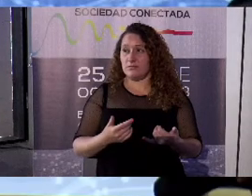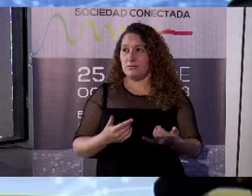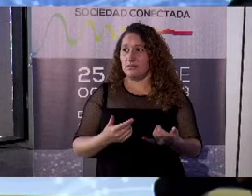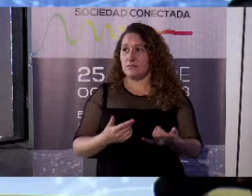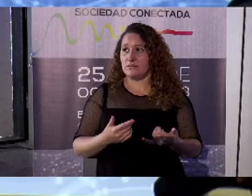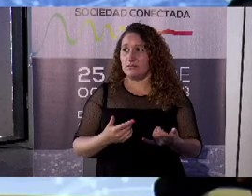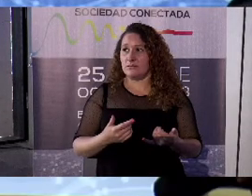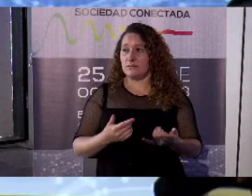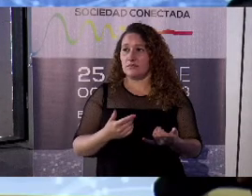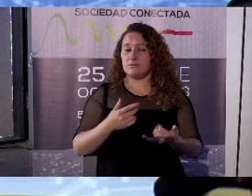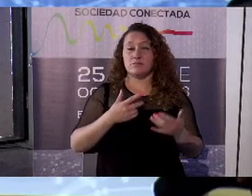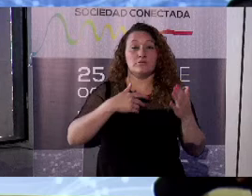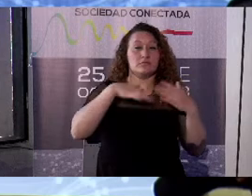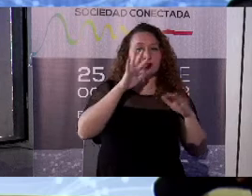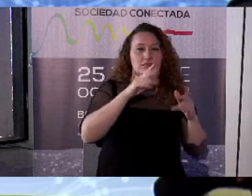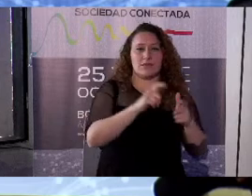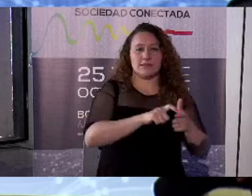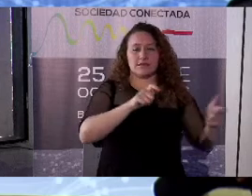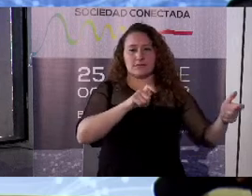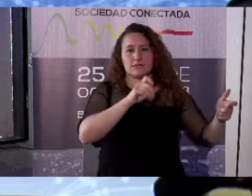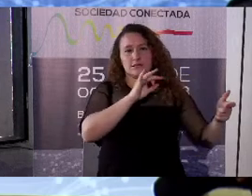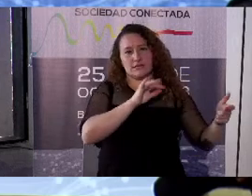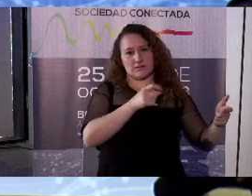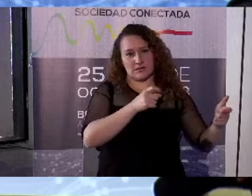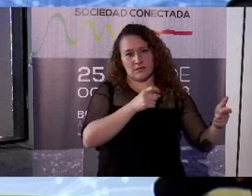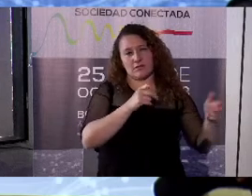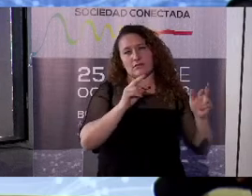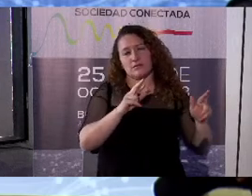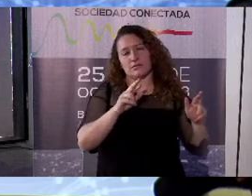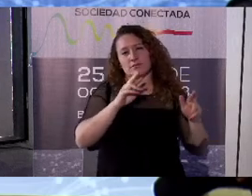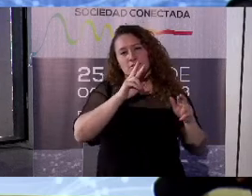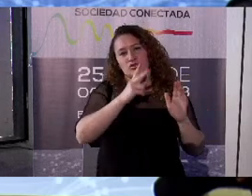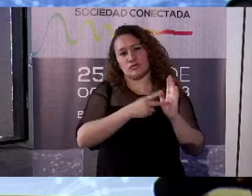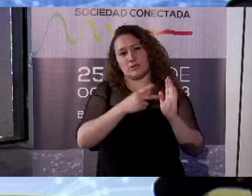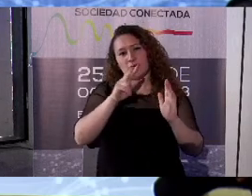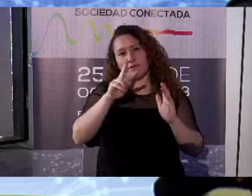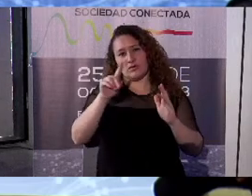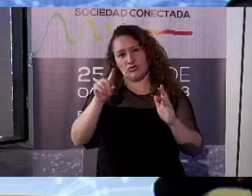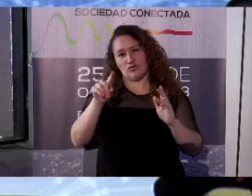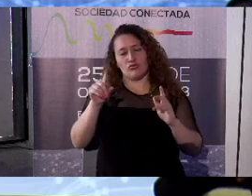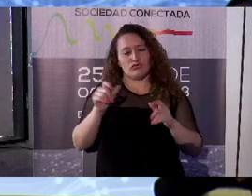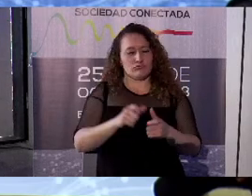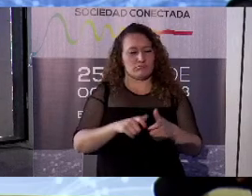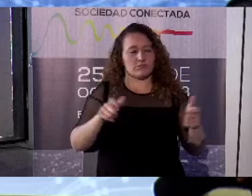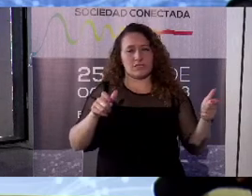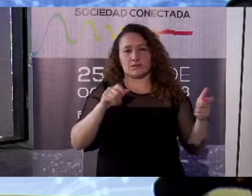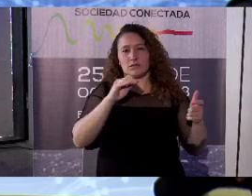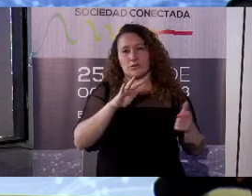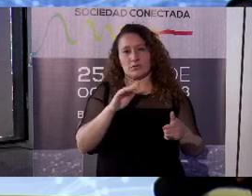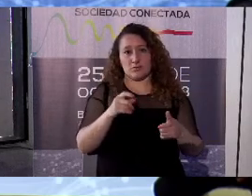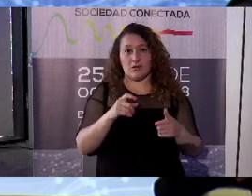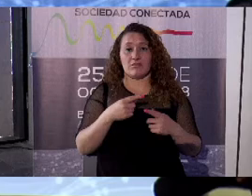líneas dees g a que luego en el 2021 sea eh 4G Pero esto también significa un reto a nivel de la asignación del